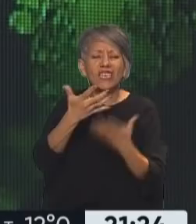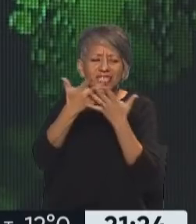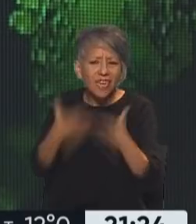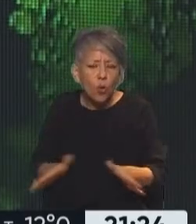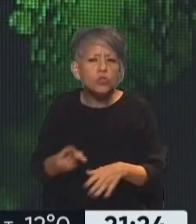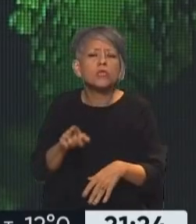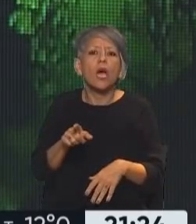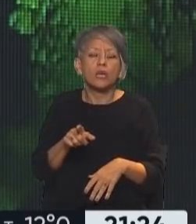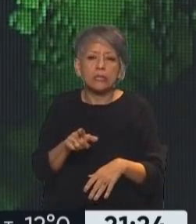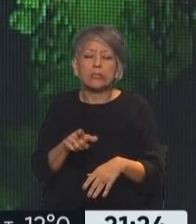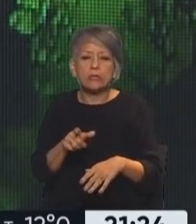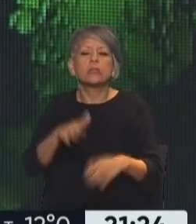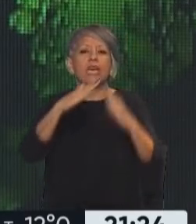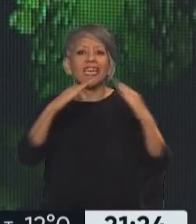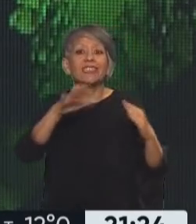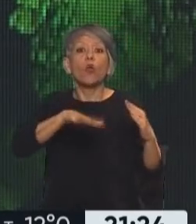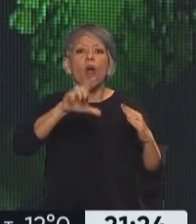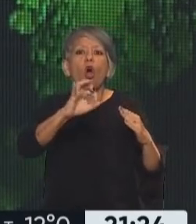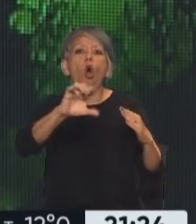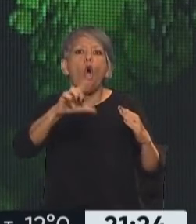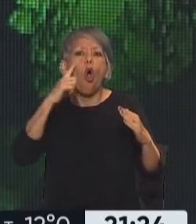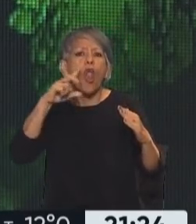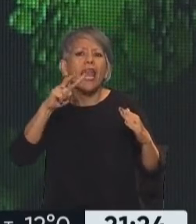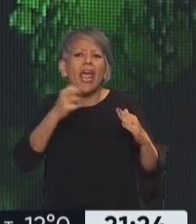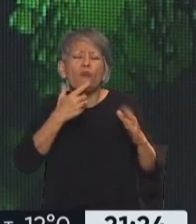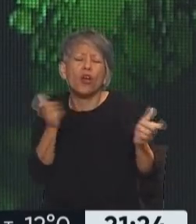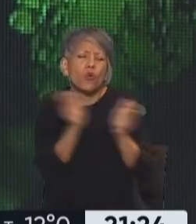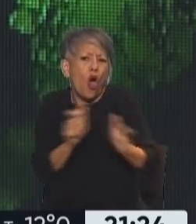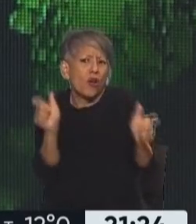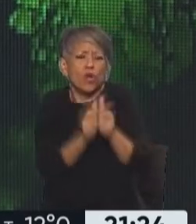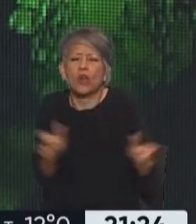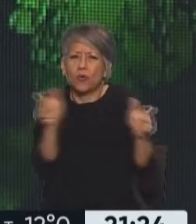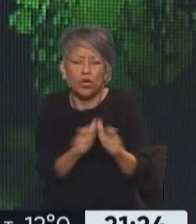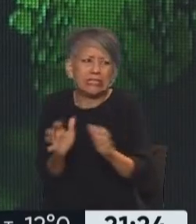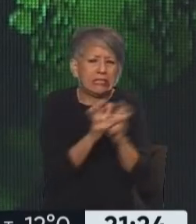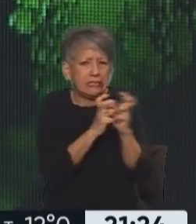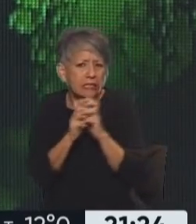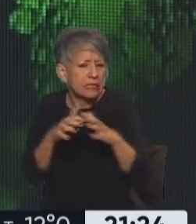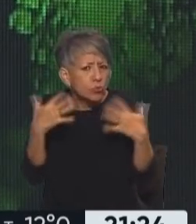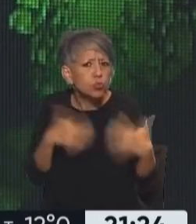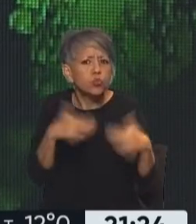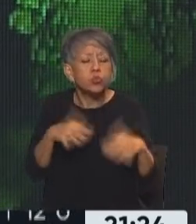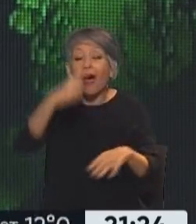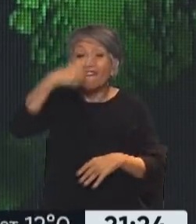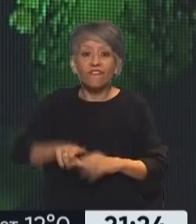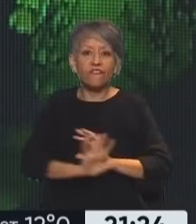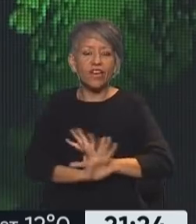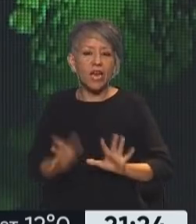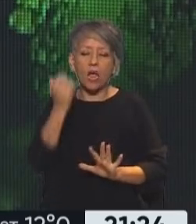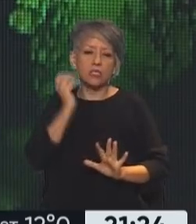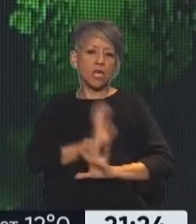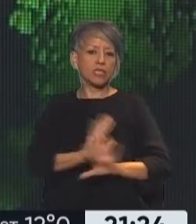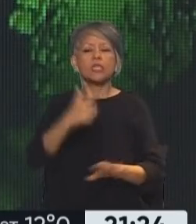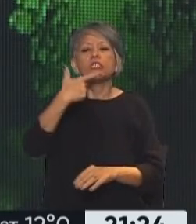del círculo rojo del presidente. Muchas reuniones, mucho diálogo, tenso diálogo, sí, allí en la Quinta de Olivos, pero finalmente ha quedado